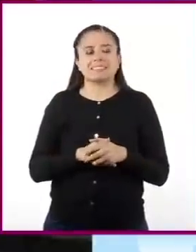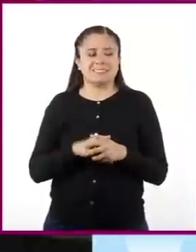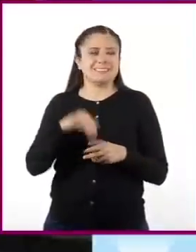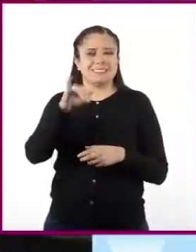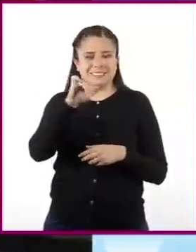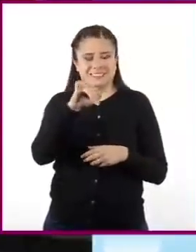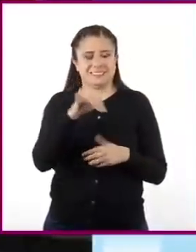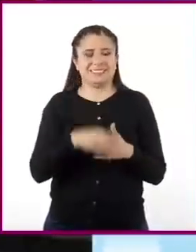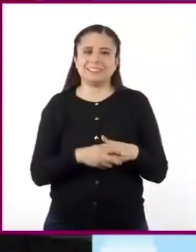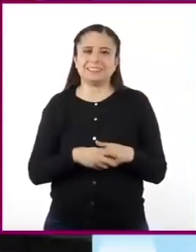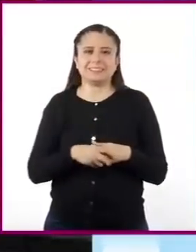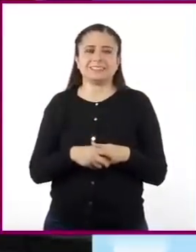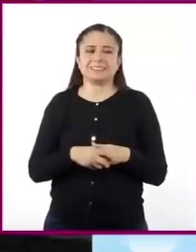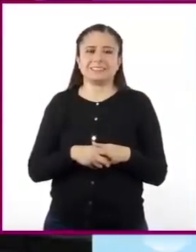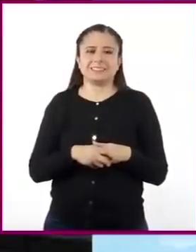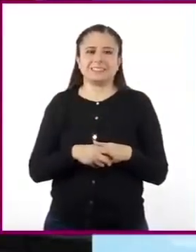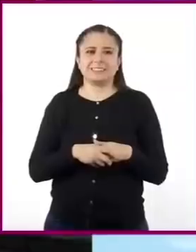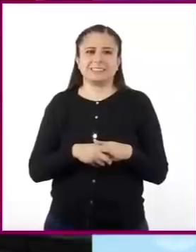Sí,